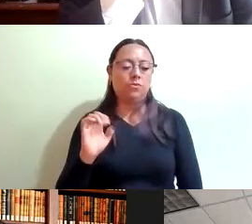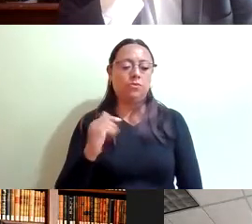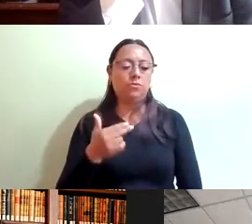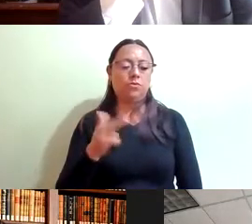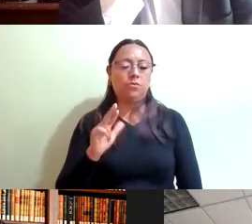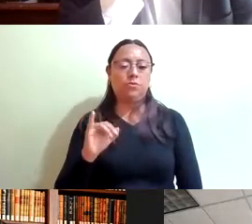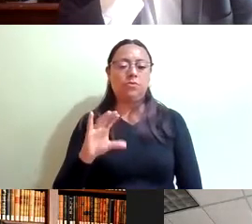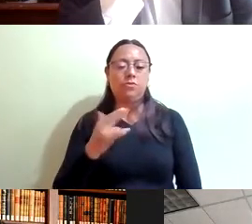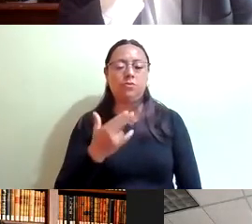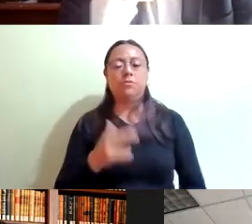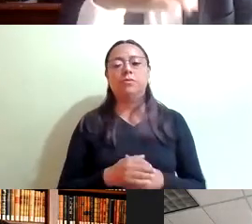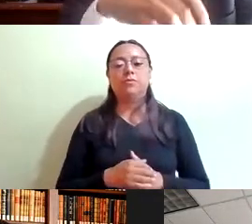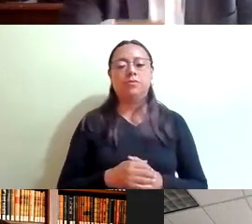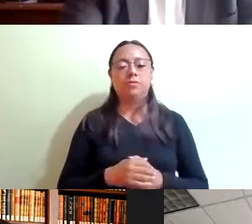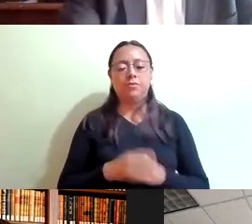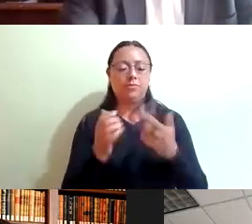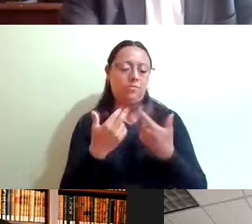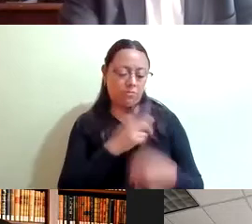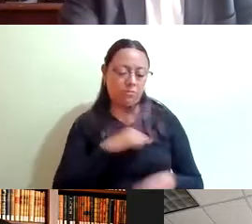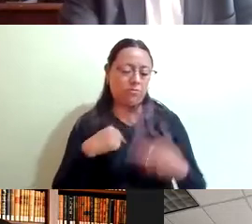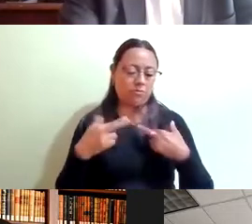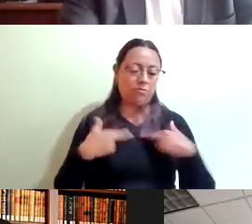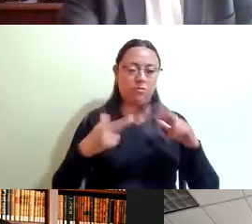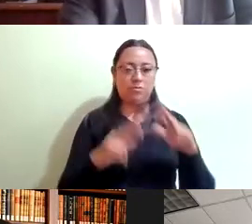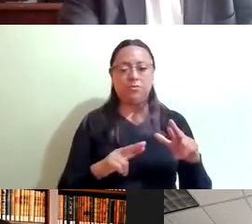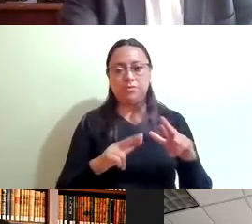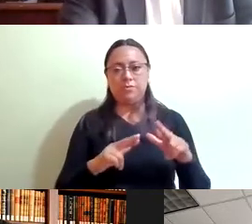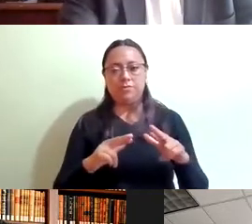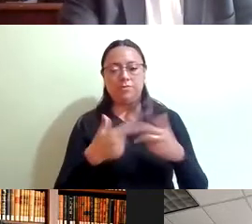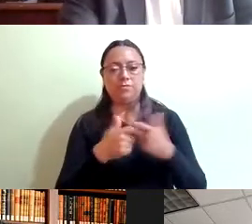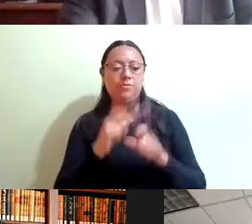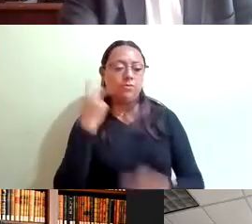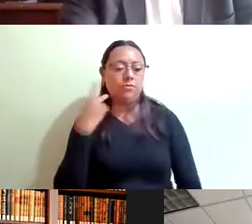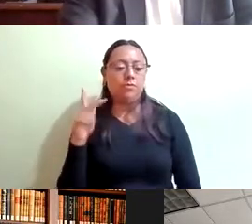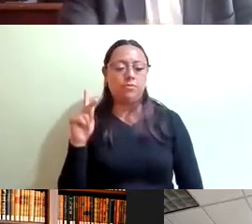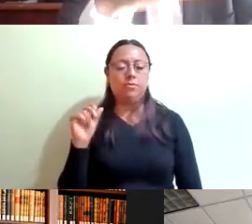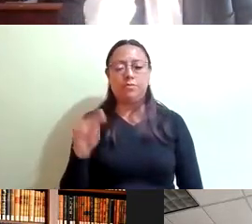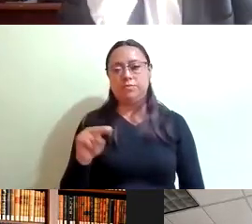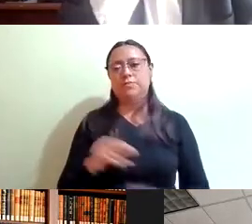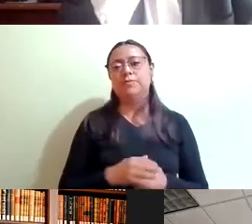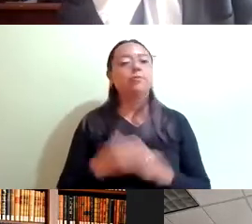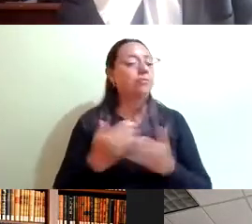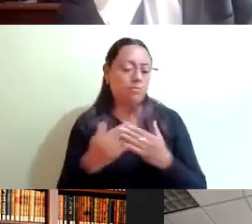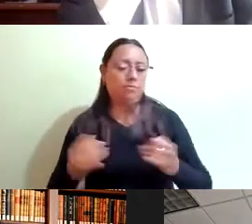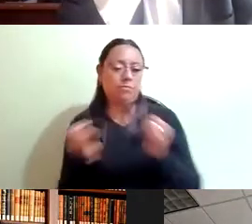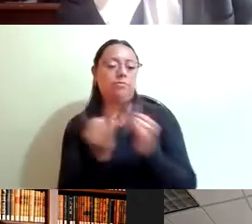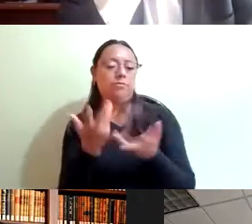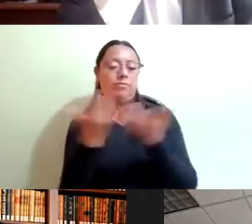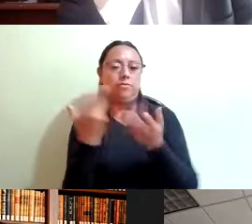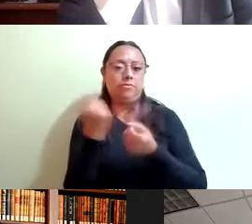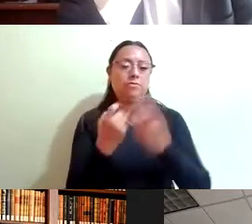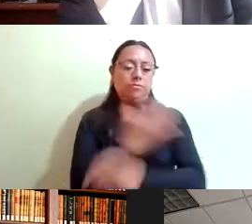Parlamentario de Acción Nacional, como las que hacen las y los demás compañeros, en este caso compañero Roifit, para ir distinguiendo